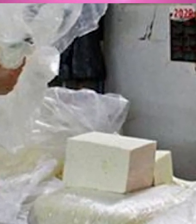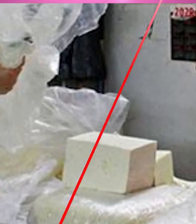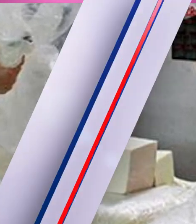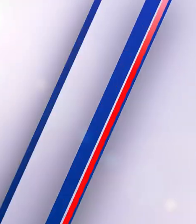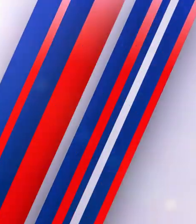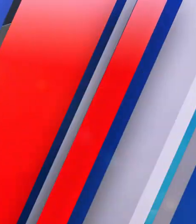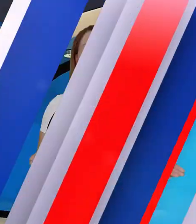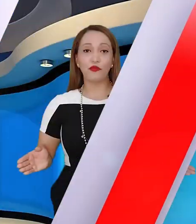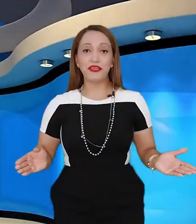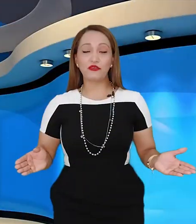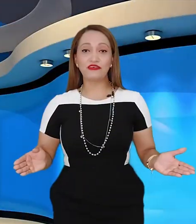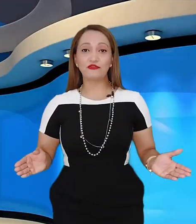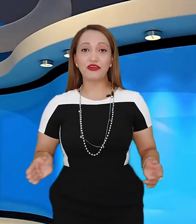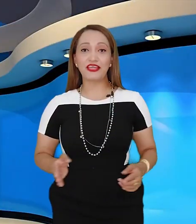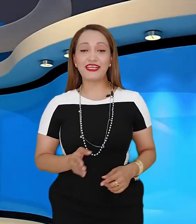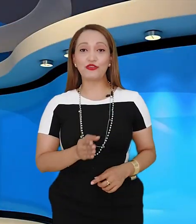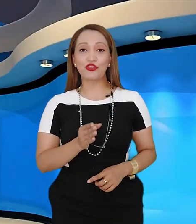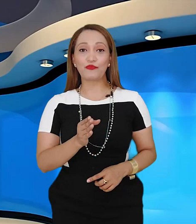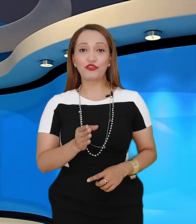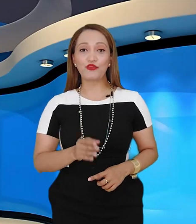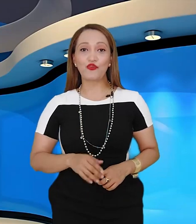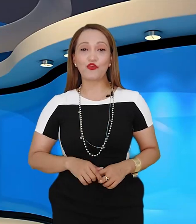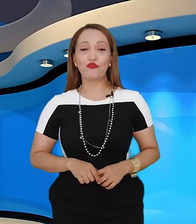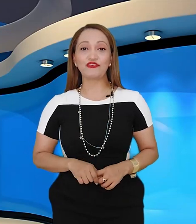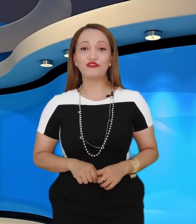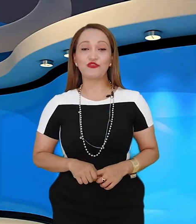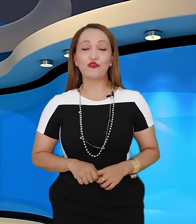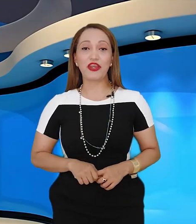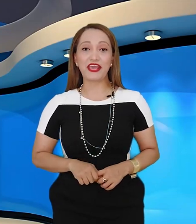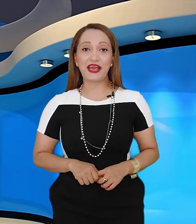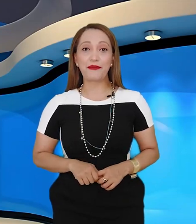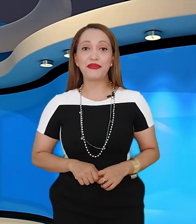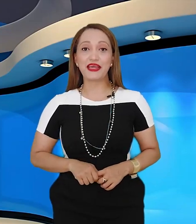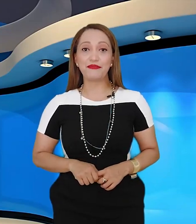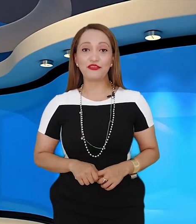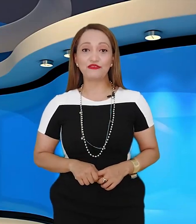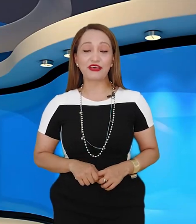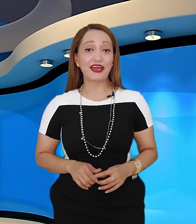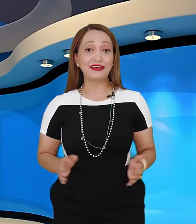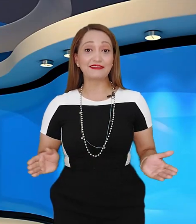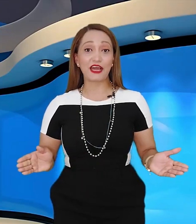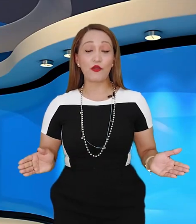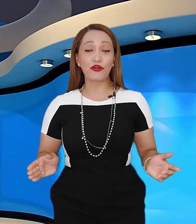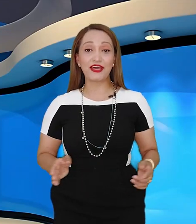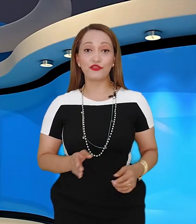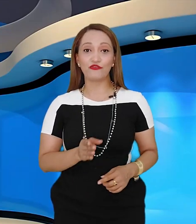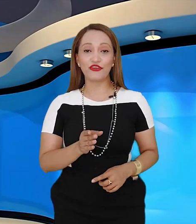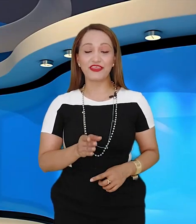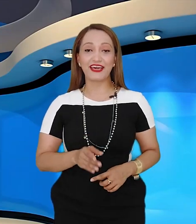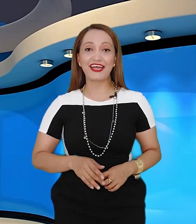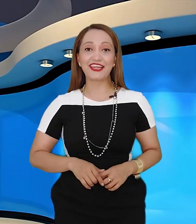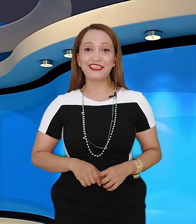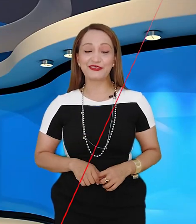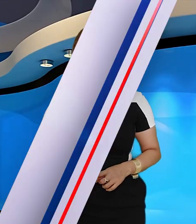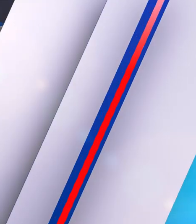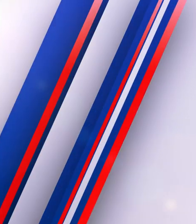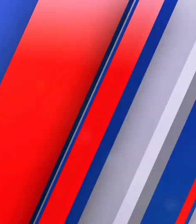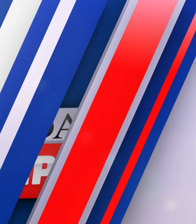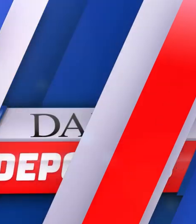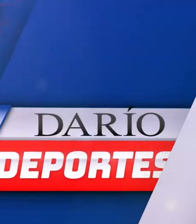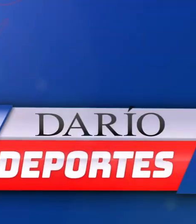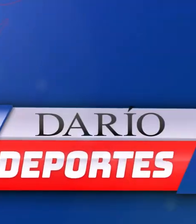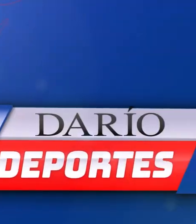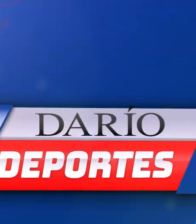sus familias. Y es momento de hacer un adelanto deportivo con nuestro colega Miguel Mendoza hasta Orlando, Florida. Adelante,